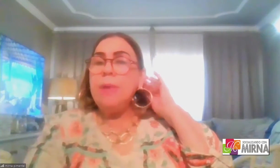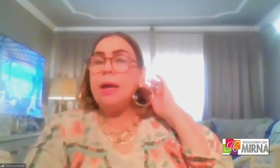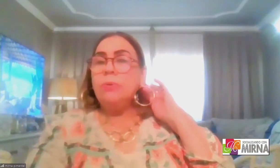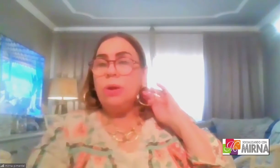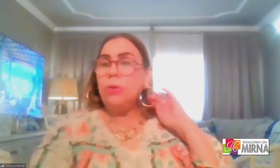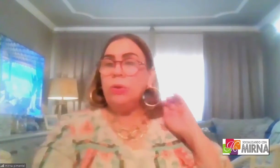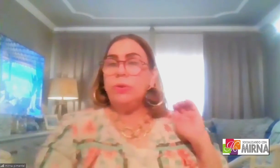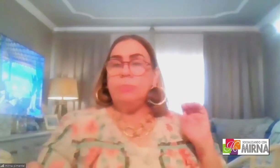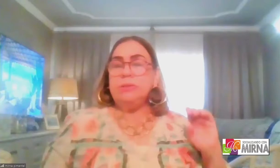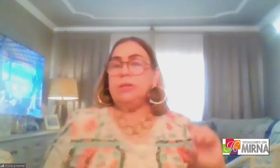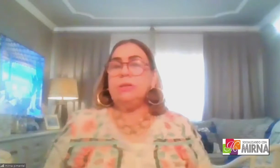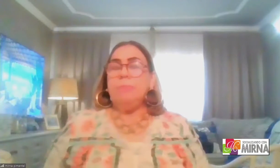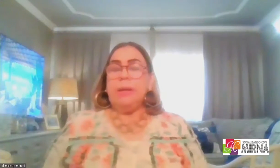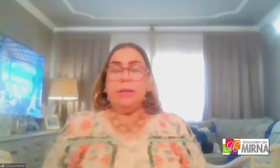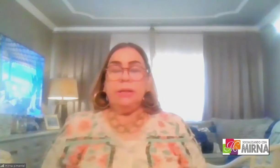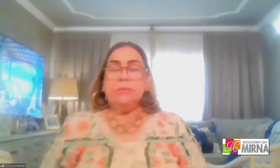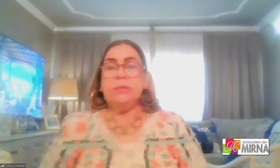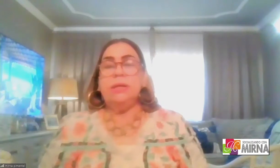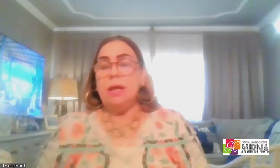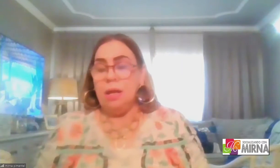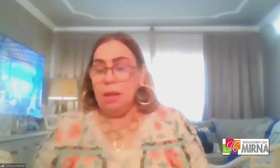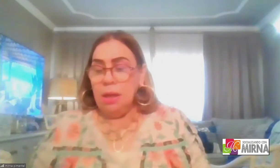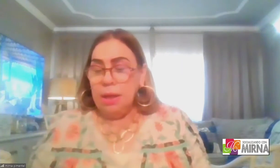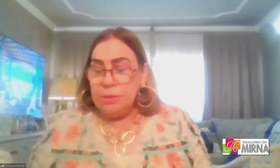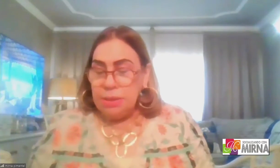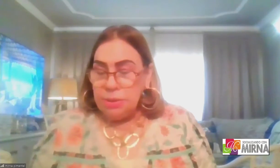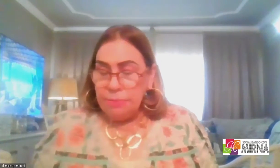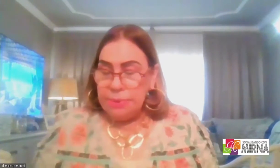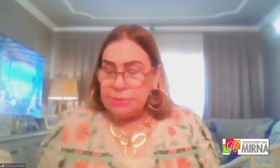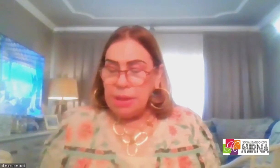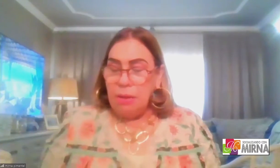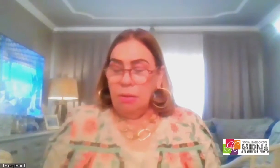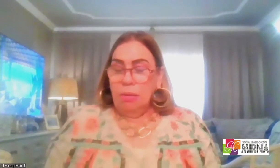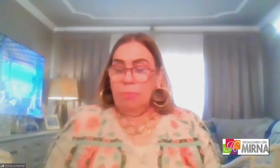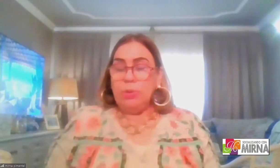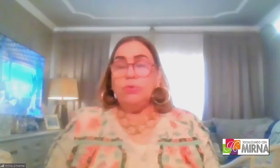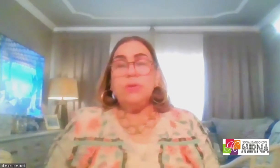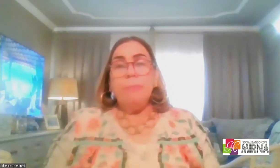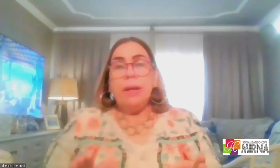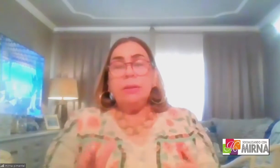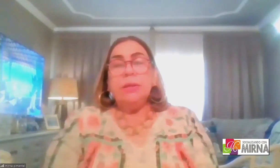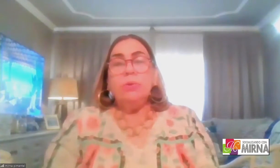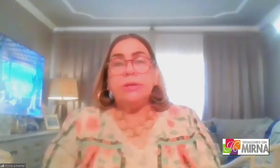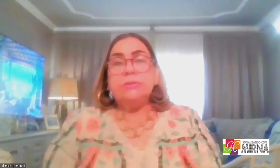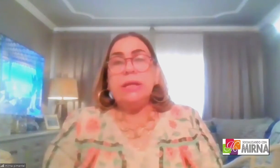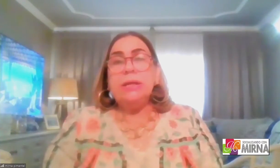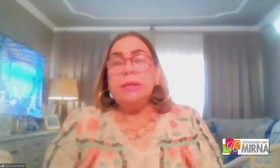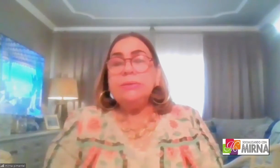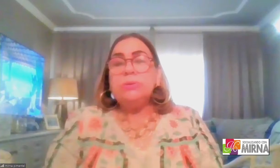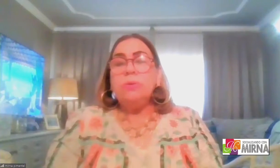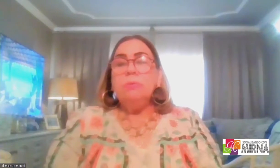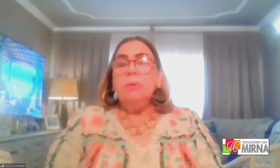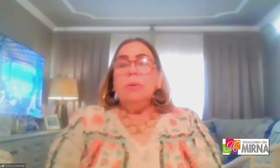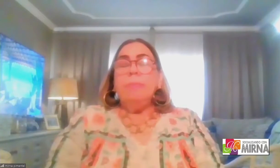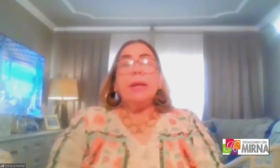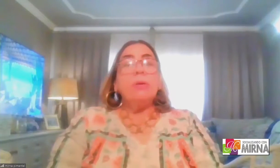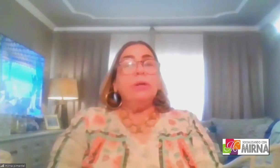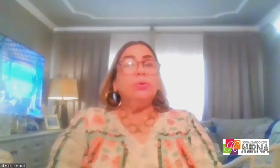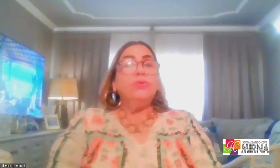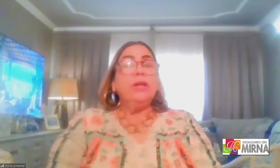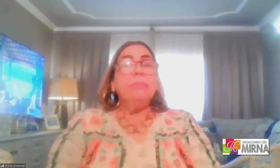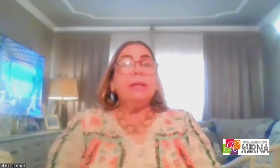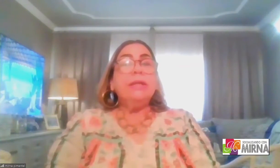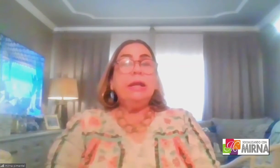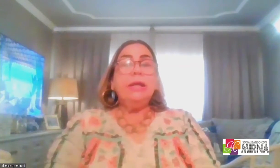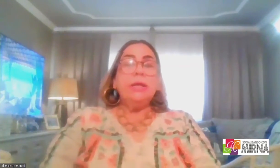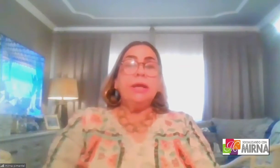me llamaron lo que lo representa para que le hiciera esta entrevista. Pues yo siempre le digo que estén listos para